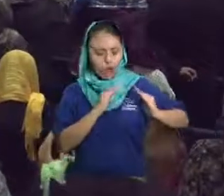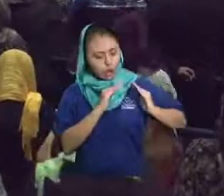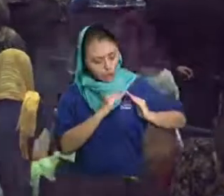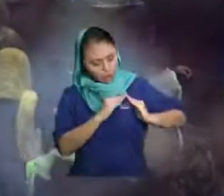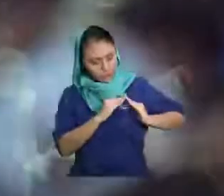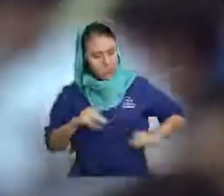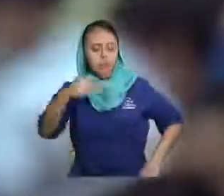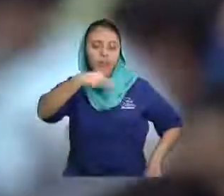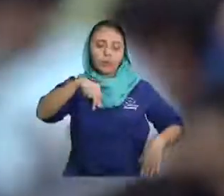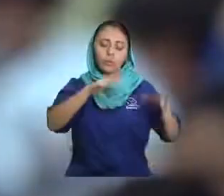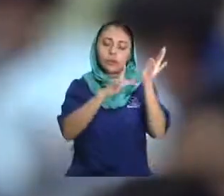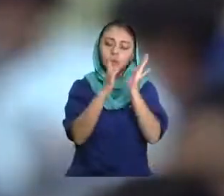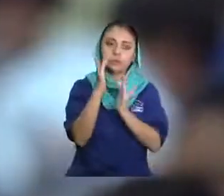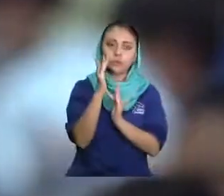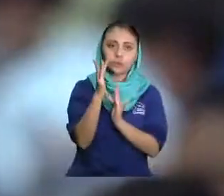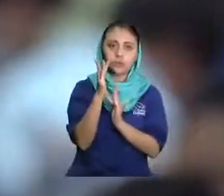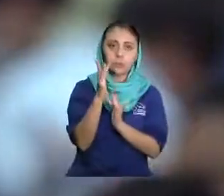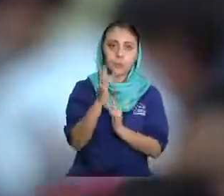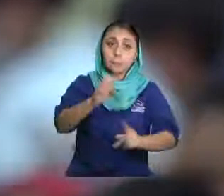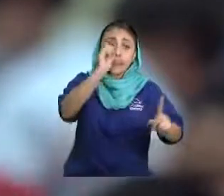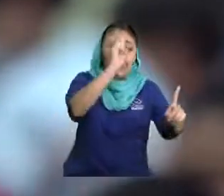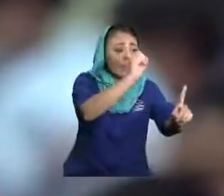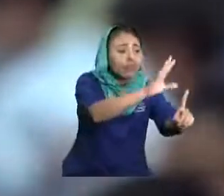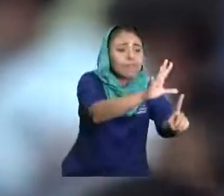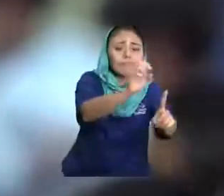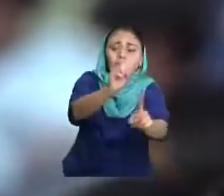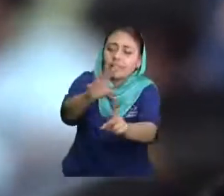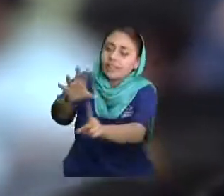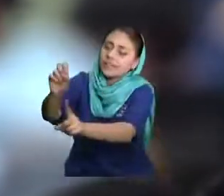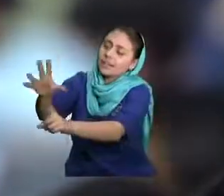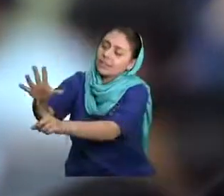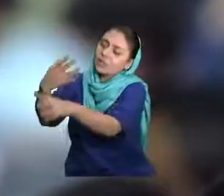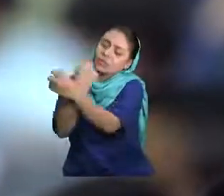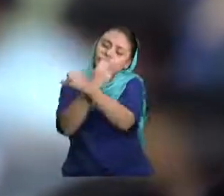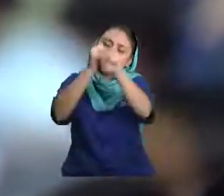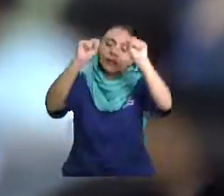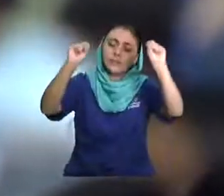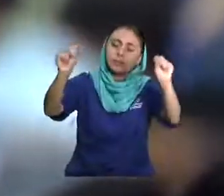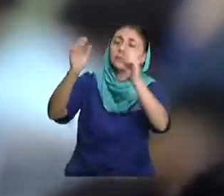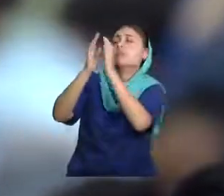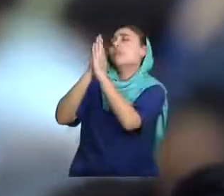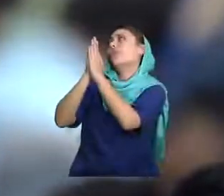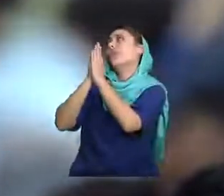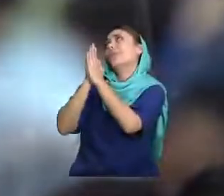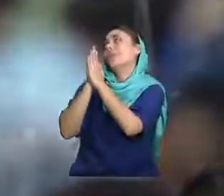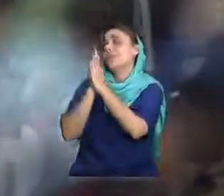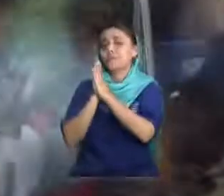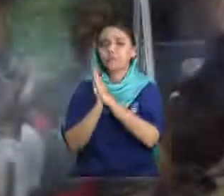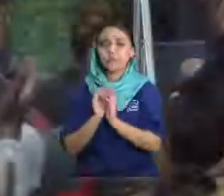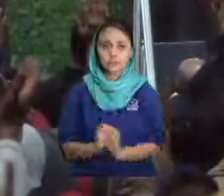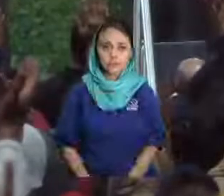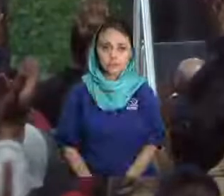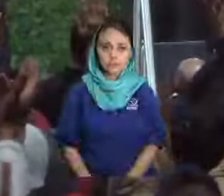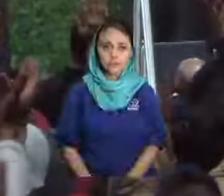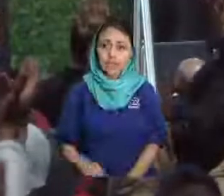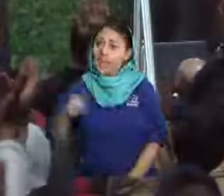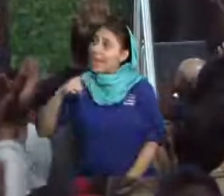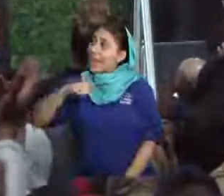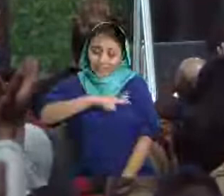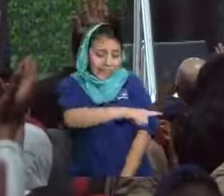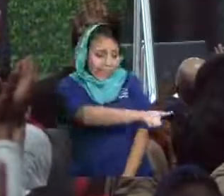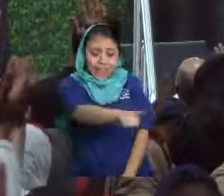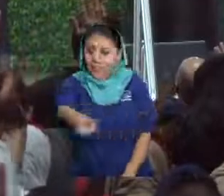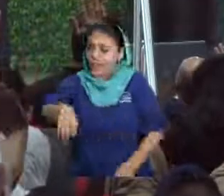el nombre de Jesús. Y bendícenos con salvación, Señor, por favor. Que sean